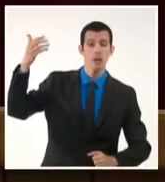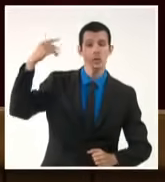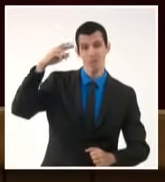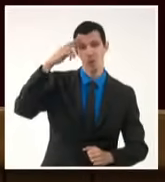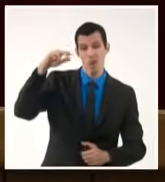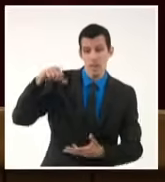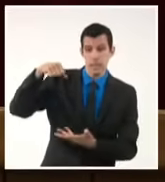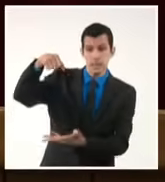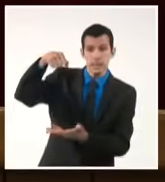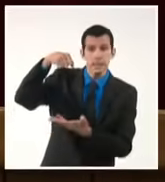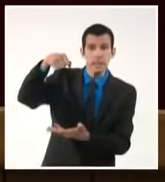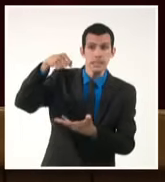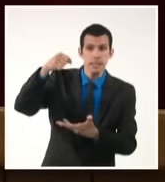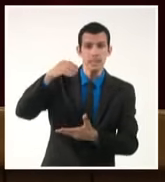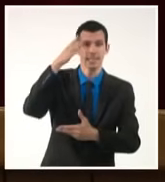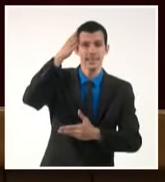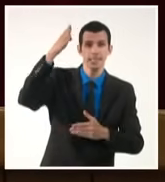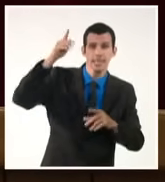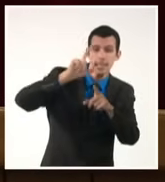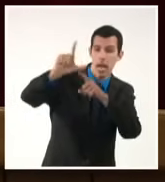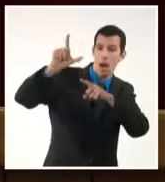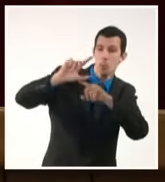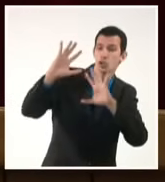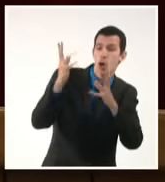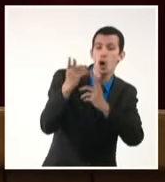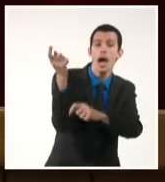ellos el aplauso agradecido